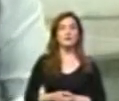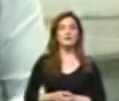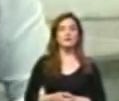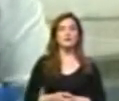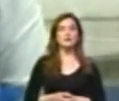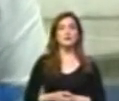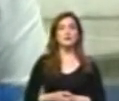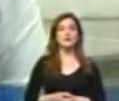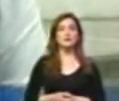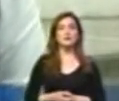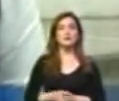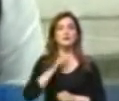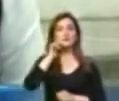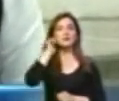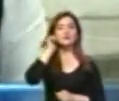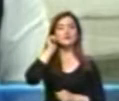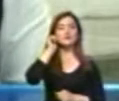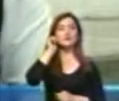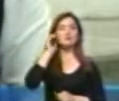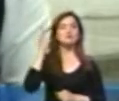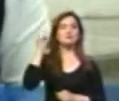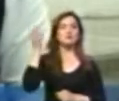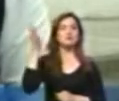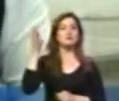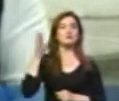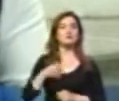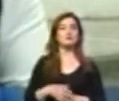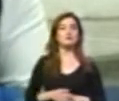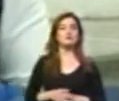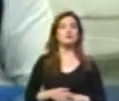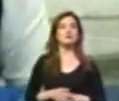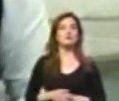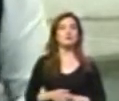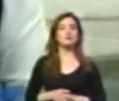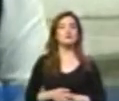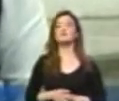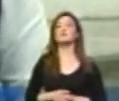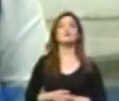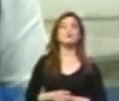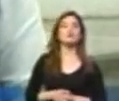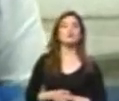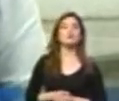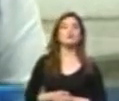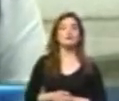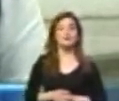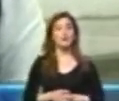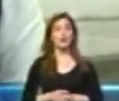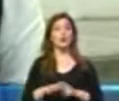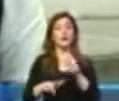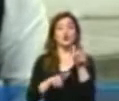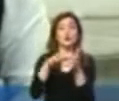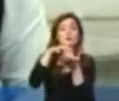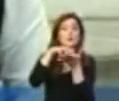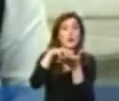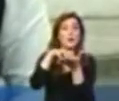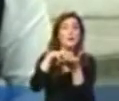¿Qué tal, amigos? Muy buenos días. Se espera que a lo largo de esta jornada electoral que ya ha arrancado, cerca de 400.000 esmeraldeños